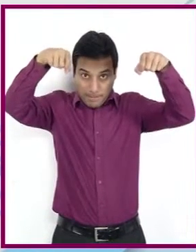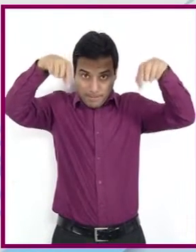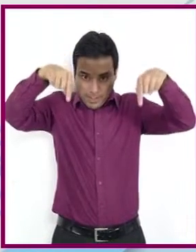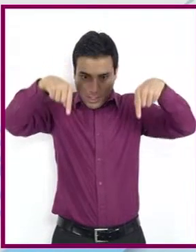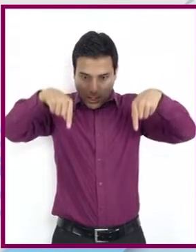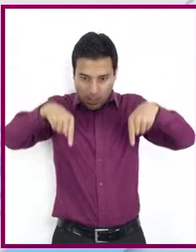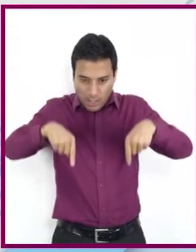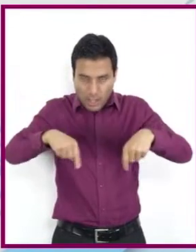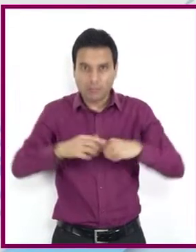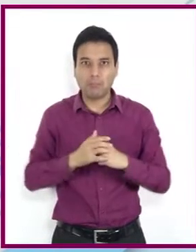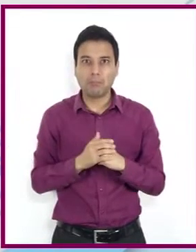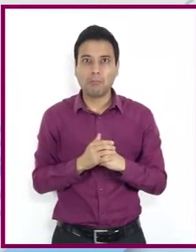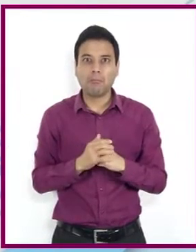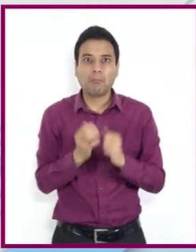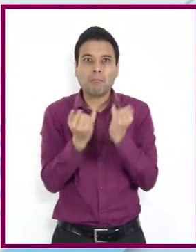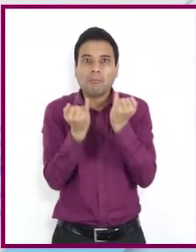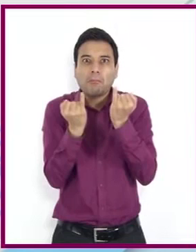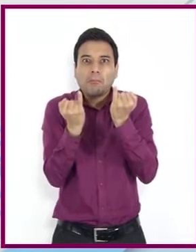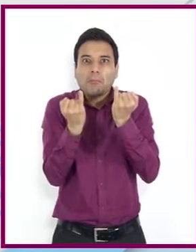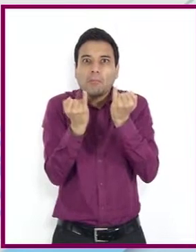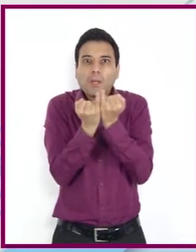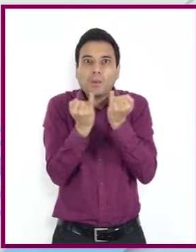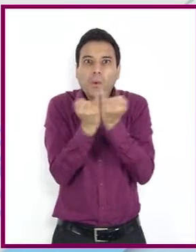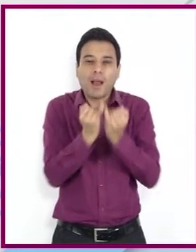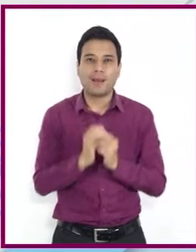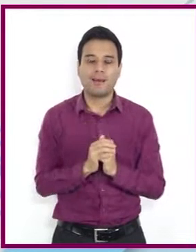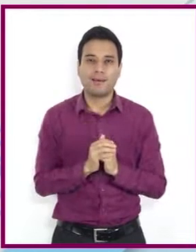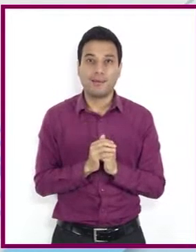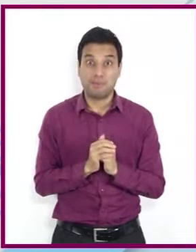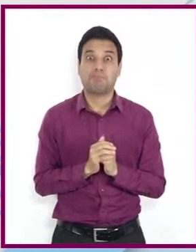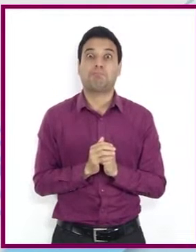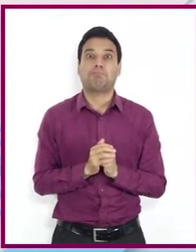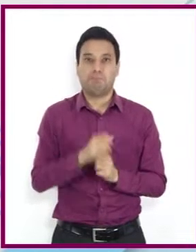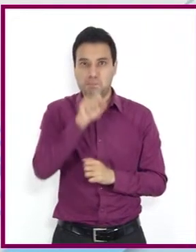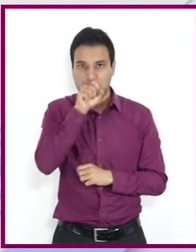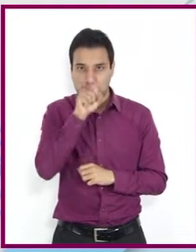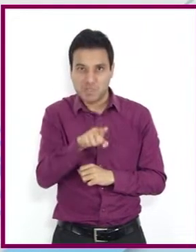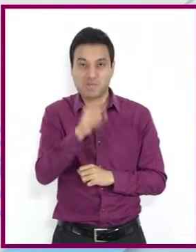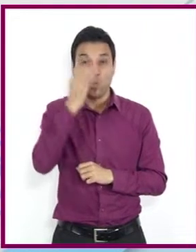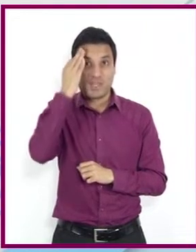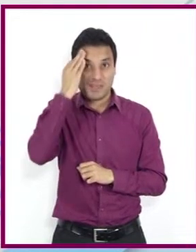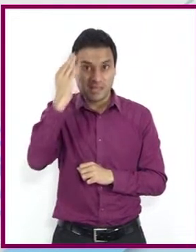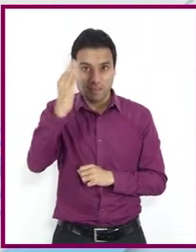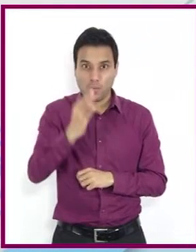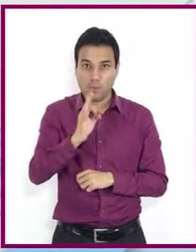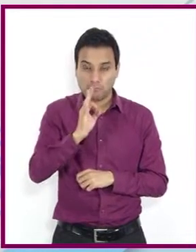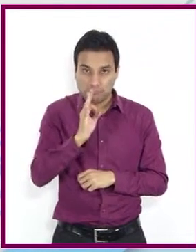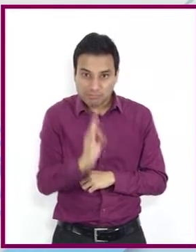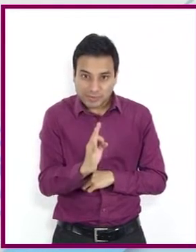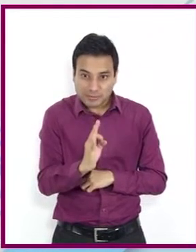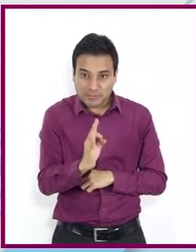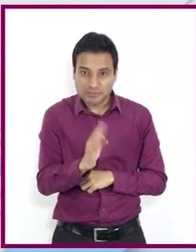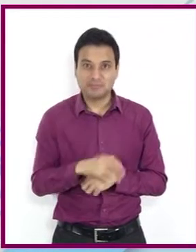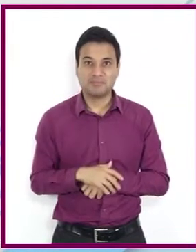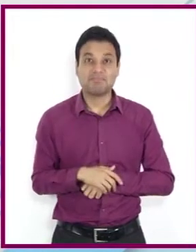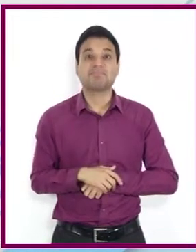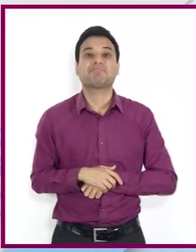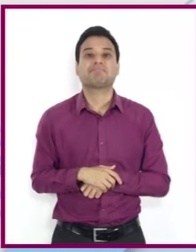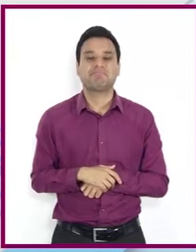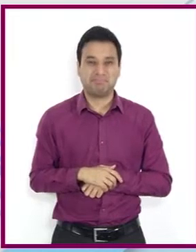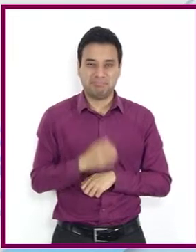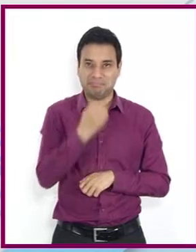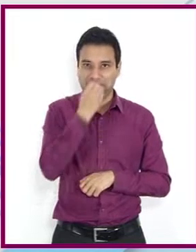había ninguna resistencia en la pluma, la cual tocó el suelo al mismo tiempo que el martillo. ¡Qué